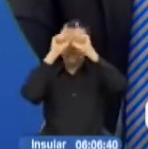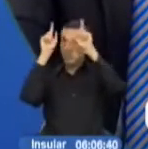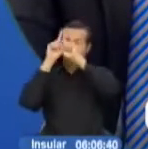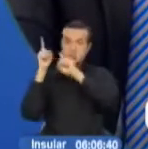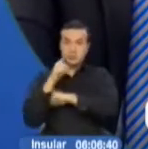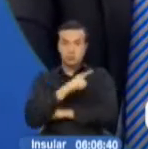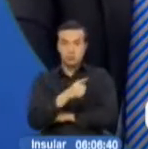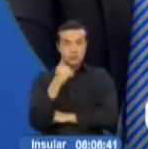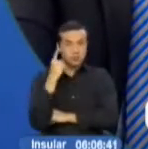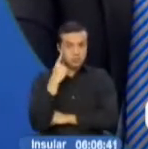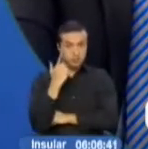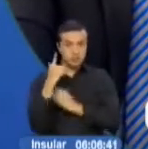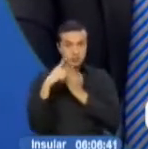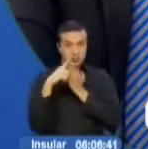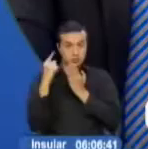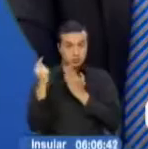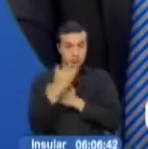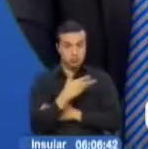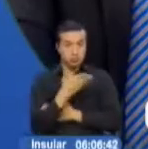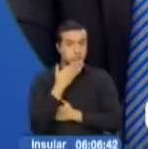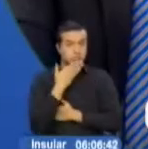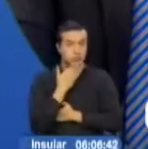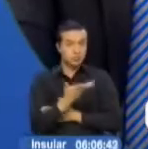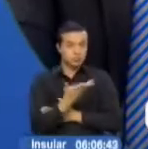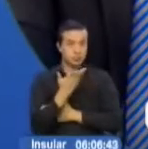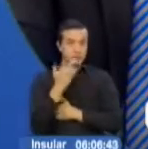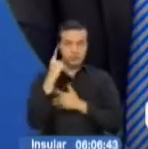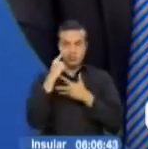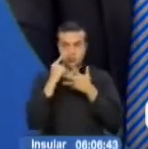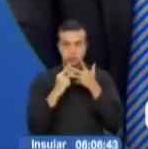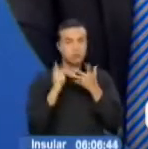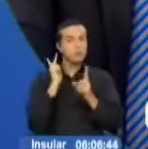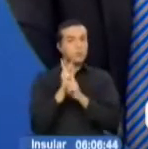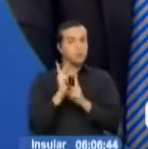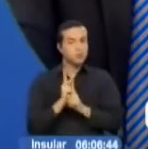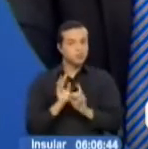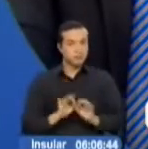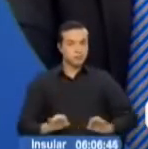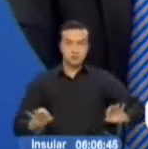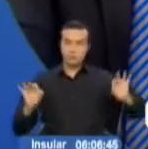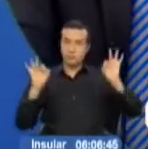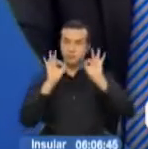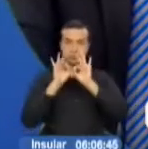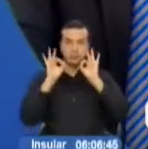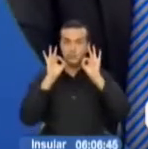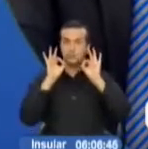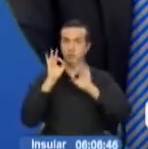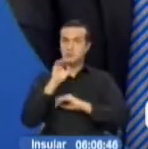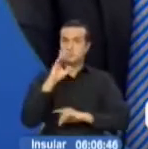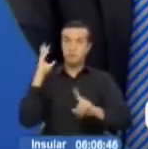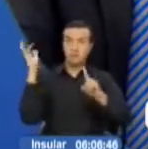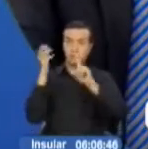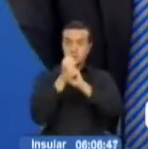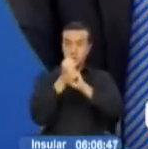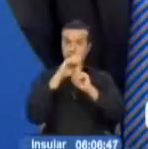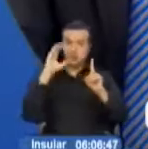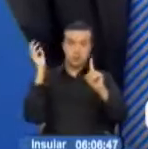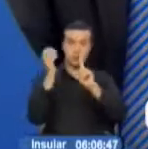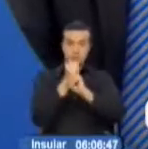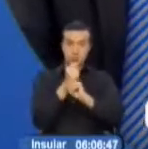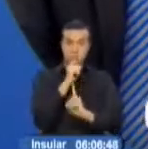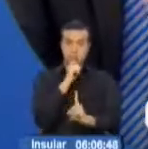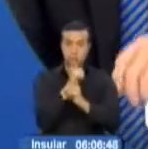la parte financiera. Tratamos de cubrir todos los aspectos que son necesarios para que esta MIPYME pueda ser exitosa y en